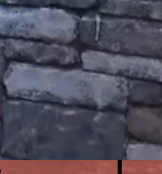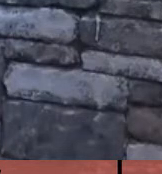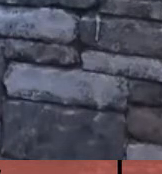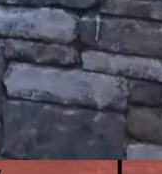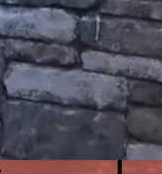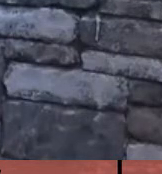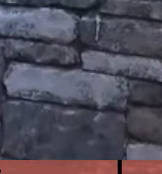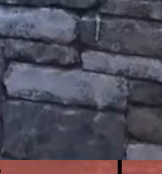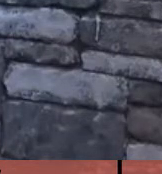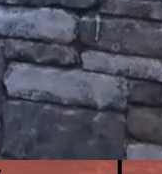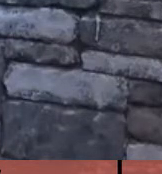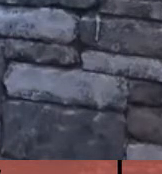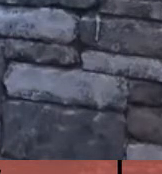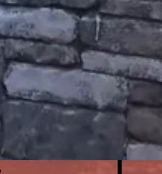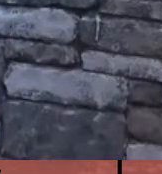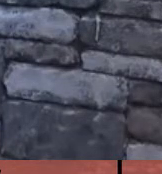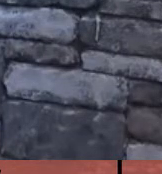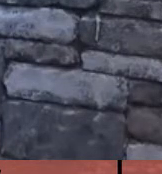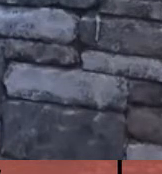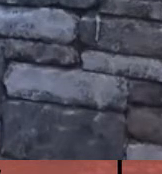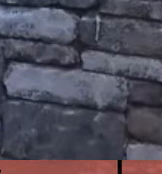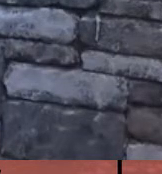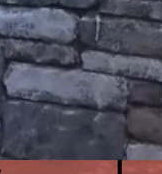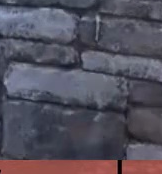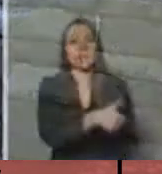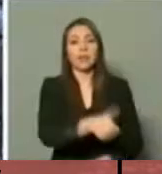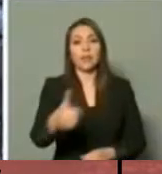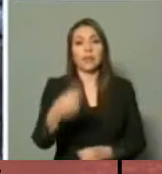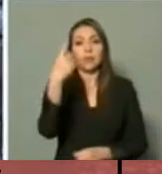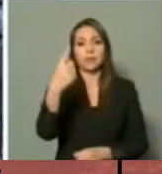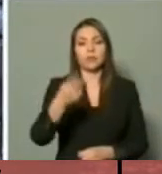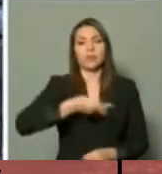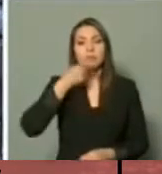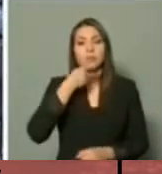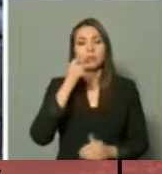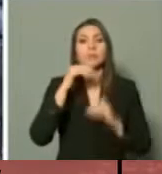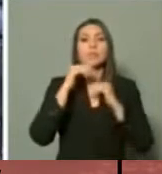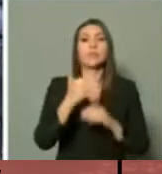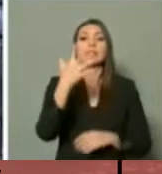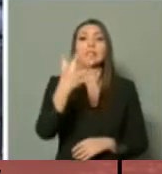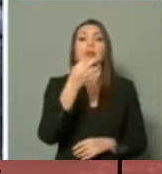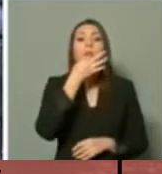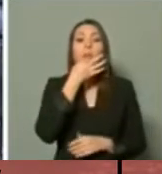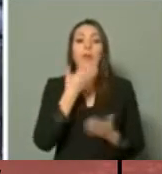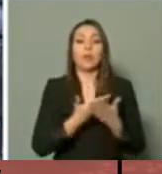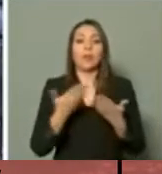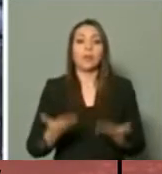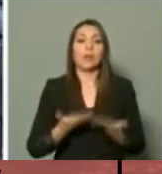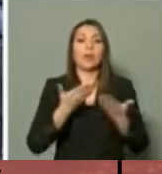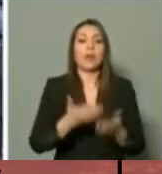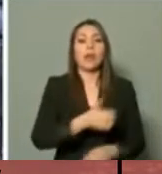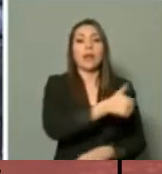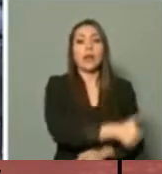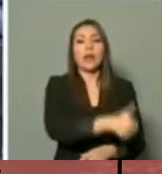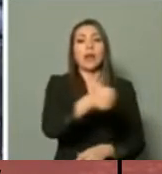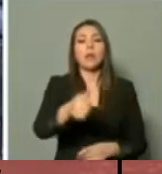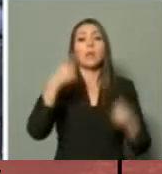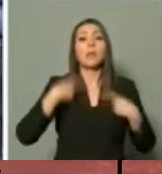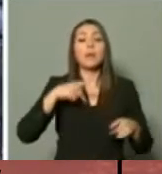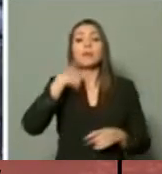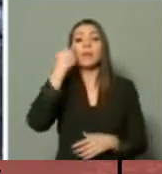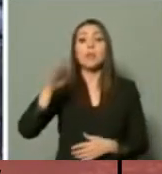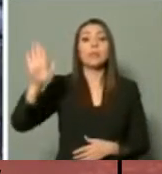denominado Díganos Cómo. Cada uno de ustedes podrá hablar hasta por 5 minutos. La voz se las proporcionaré conforme vayan alzando la